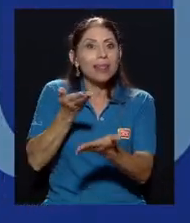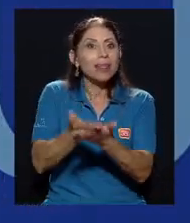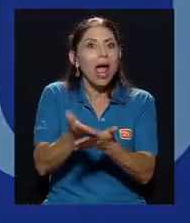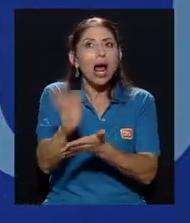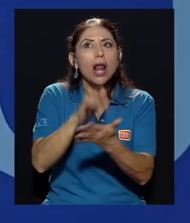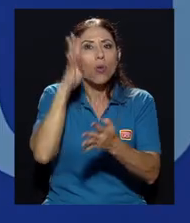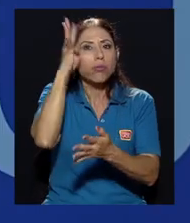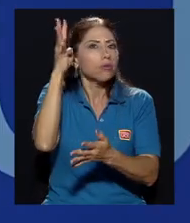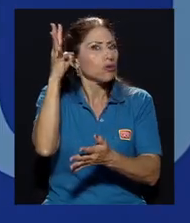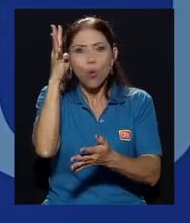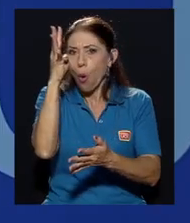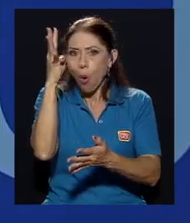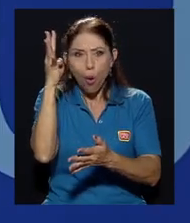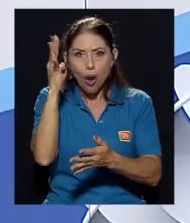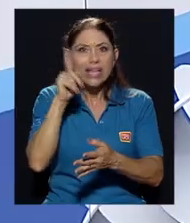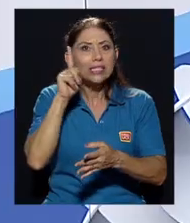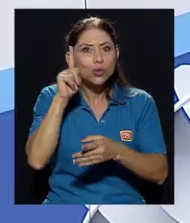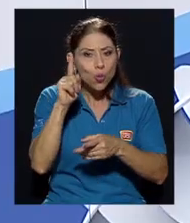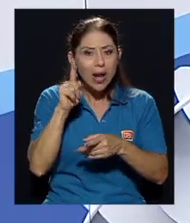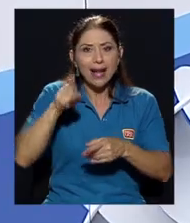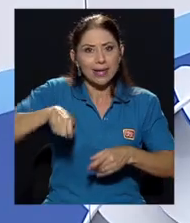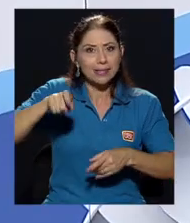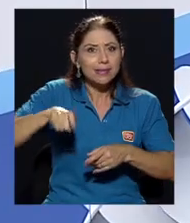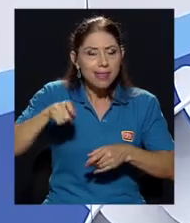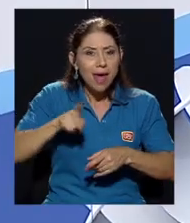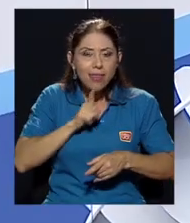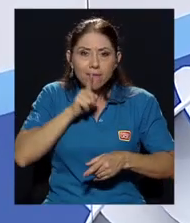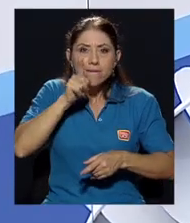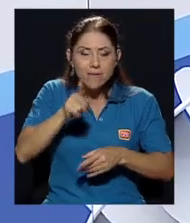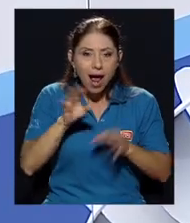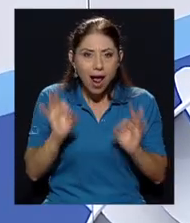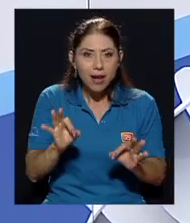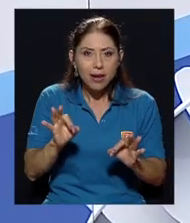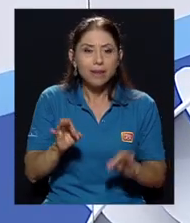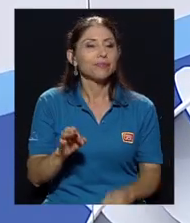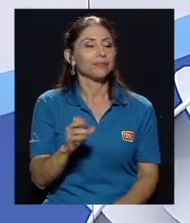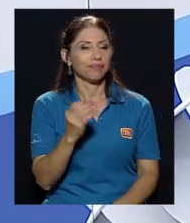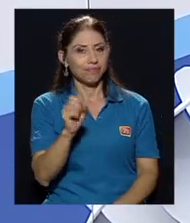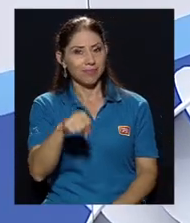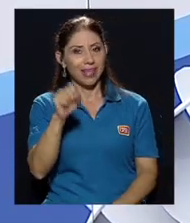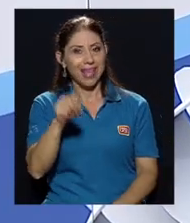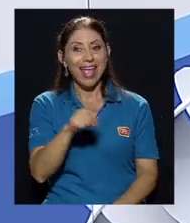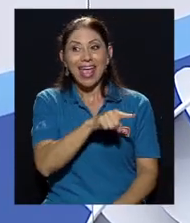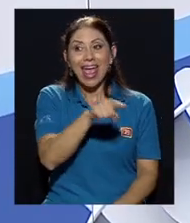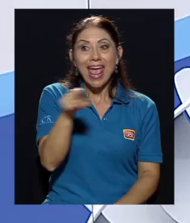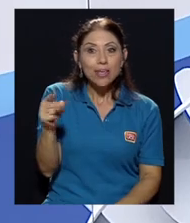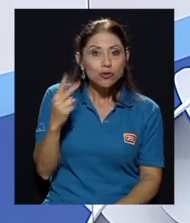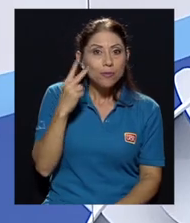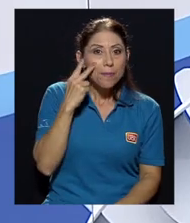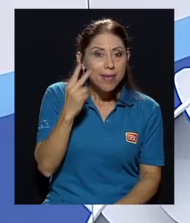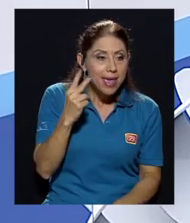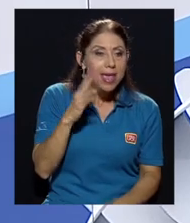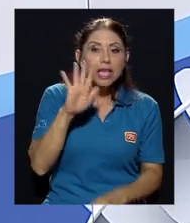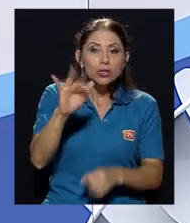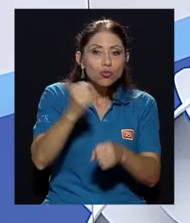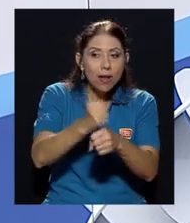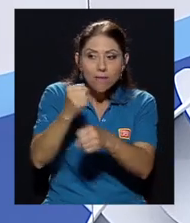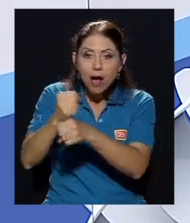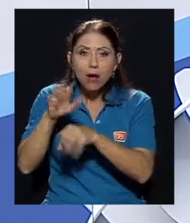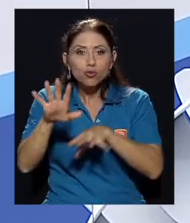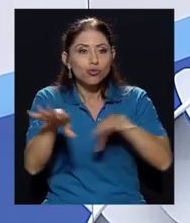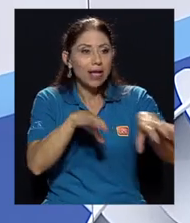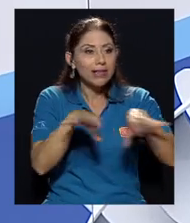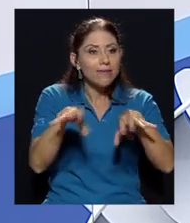ejercicio académico no hay necesidades reales que ellos han identificado en el ejercicio de sus